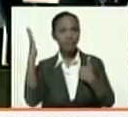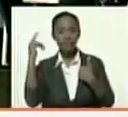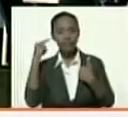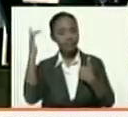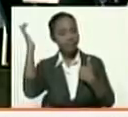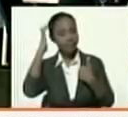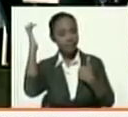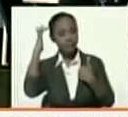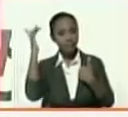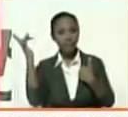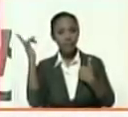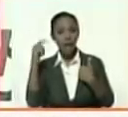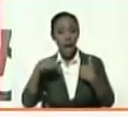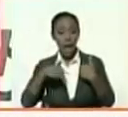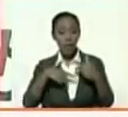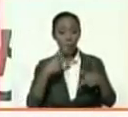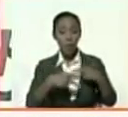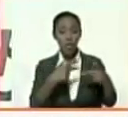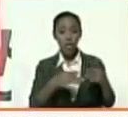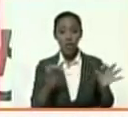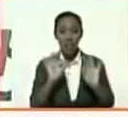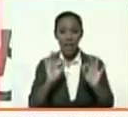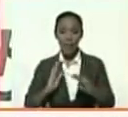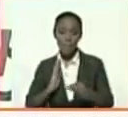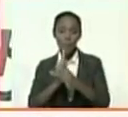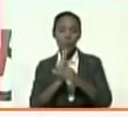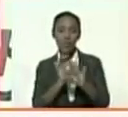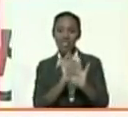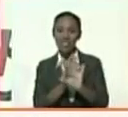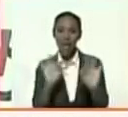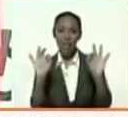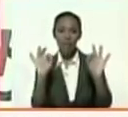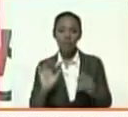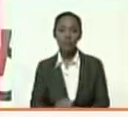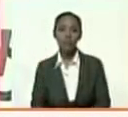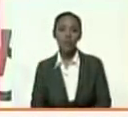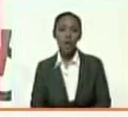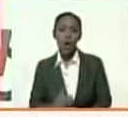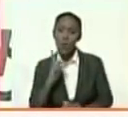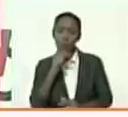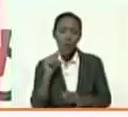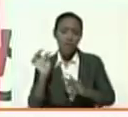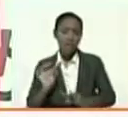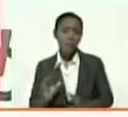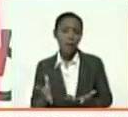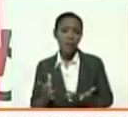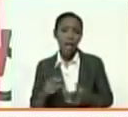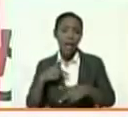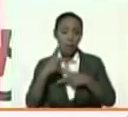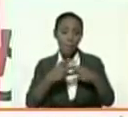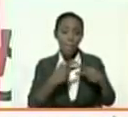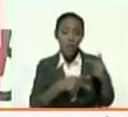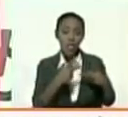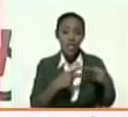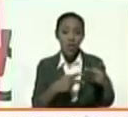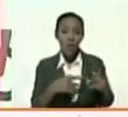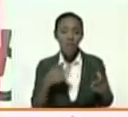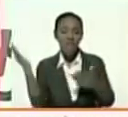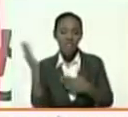Estos procesos no los para nadie. No hay manera. Porque esos procesos vienen del pueblo, desde abajo.